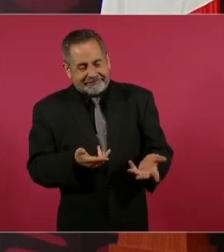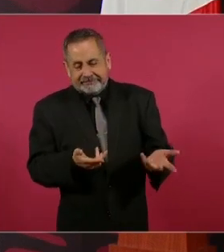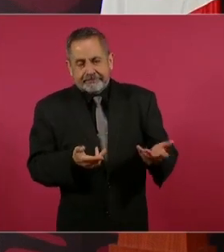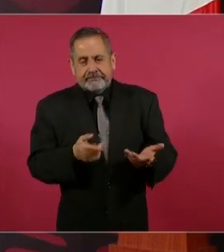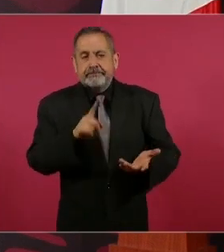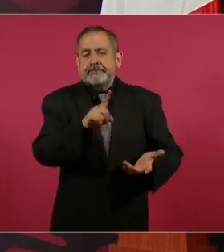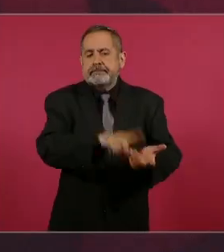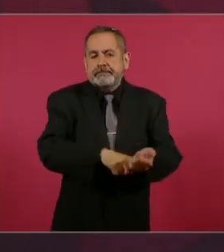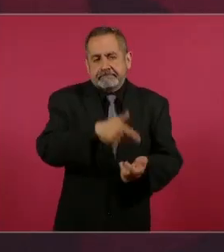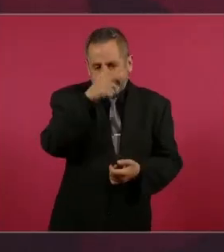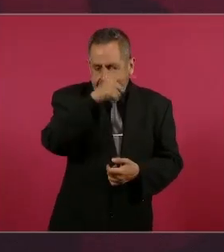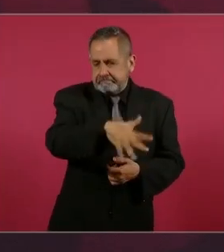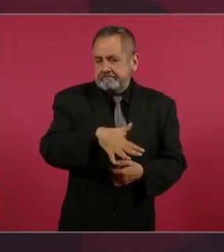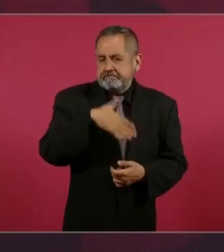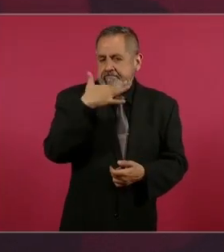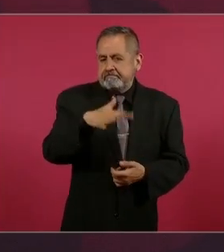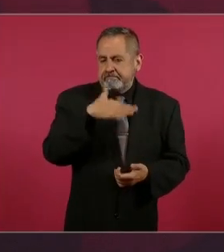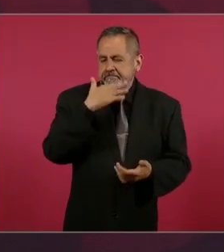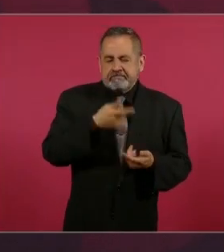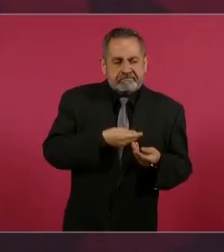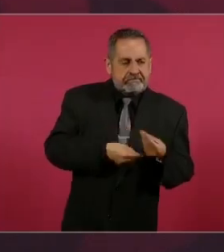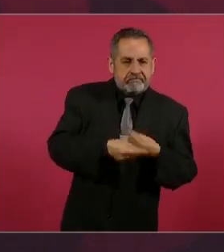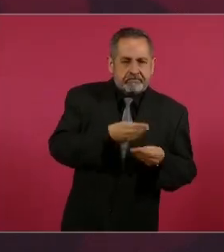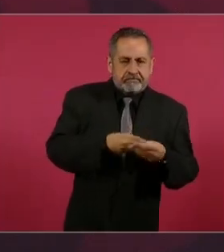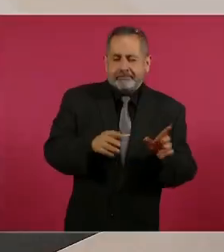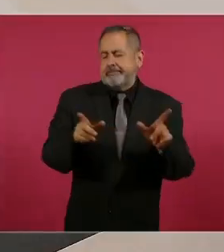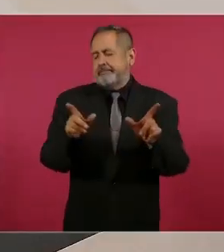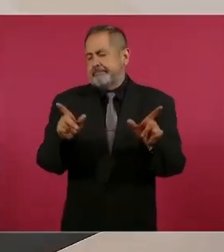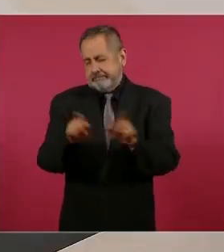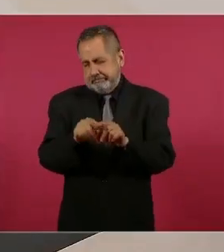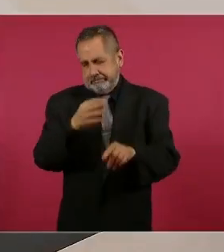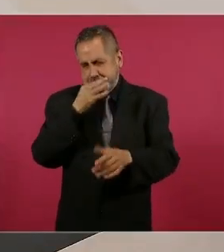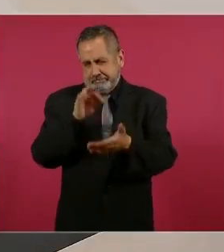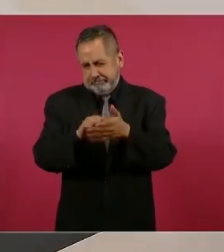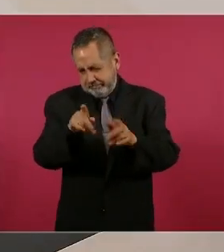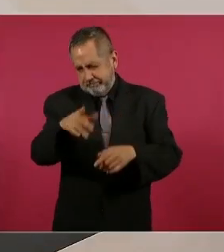Por la corrupción. Ya no quiero hablar más de eso.